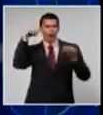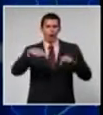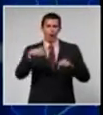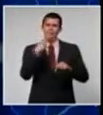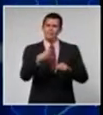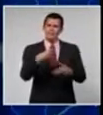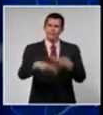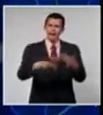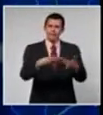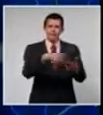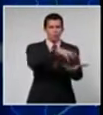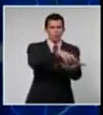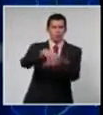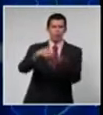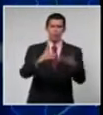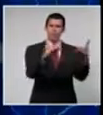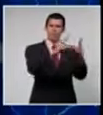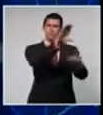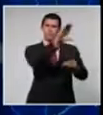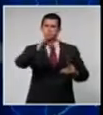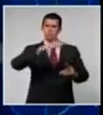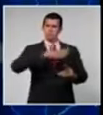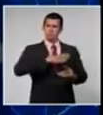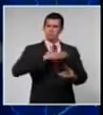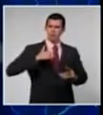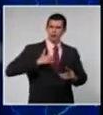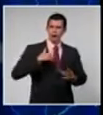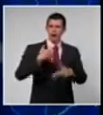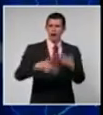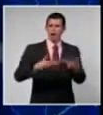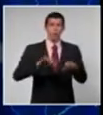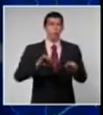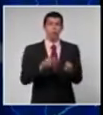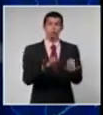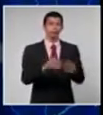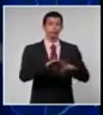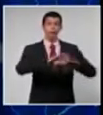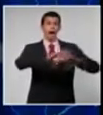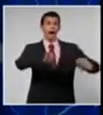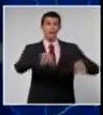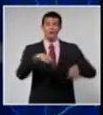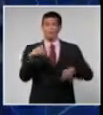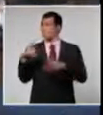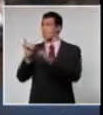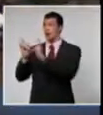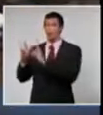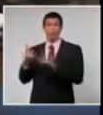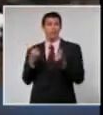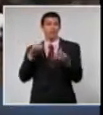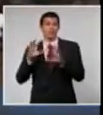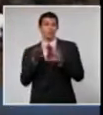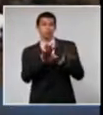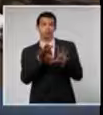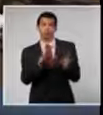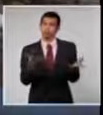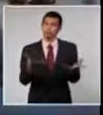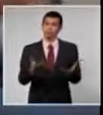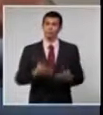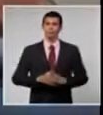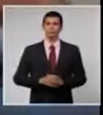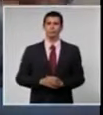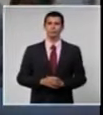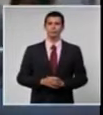en Cochabamba y Santa Cruz ante el aumento descontrolado de la pandemia de la COVID-19 en el país. Por último, ¿cuál es la